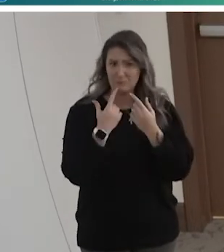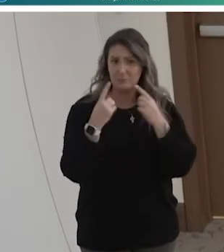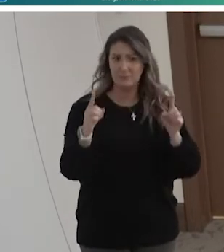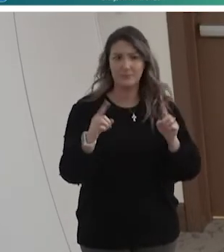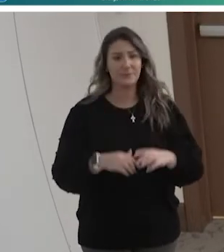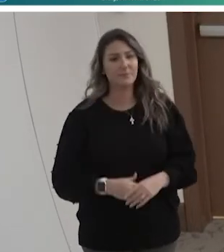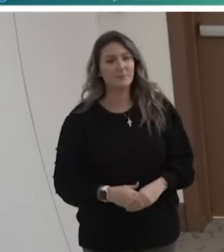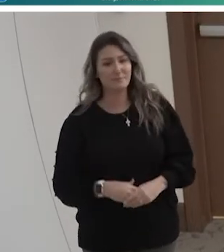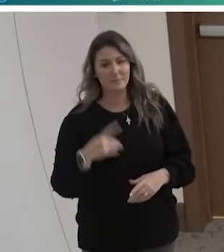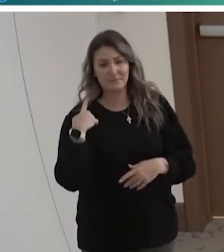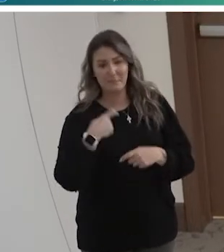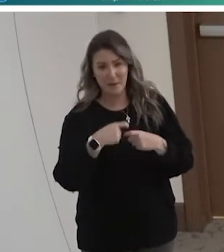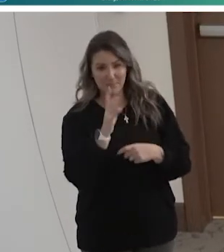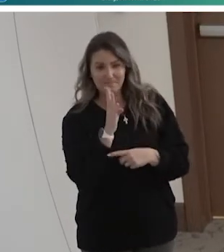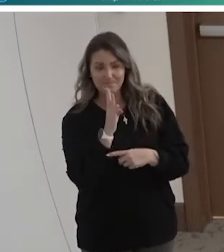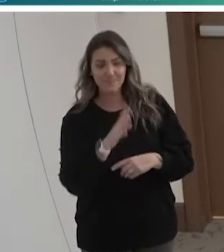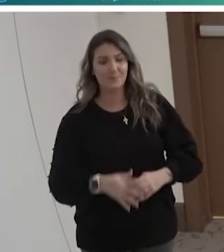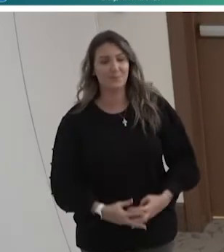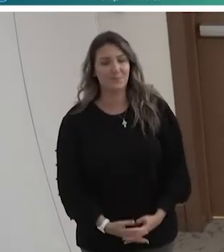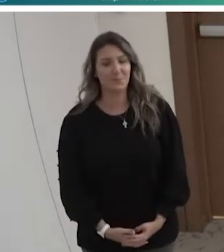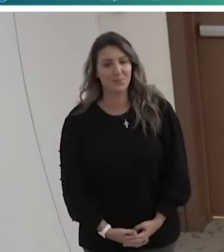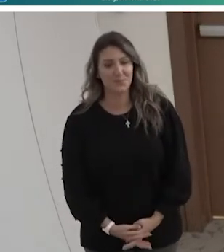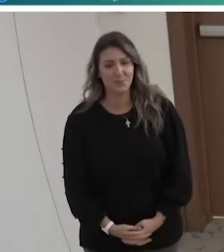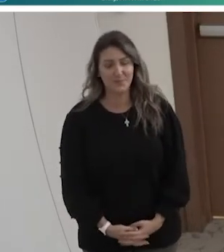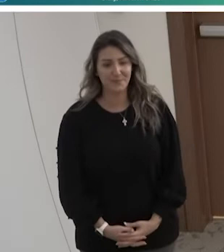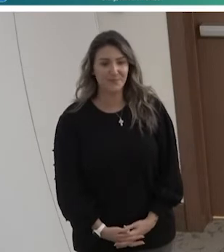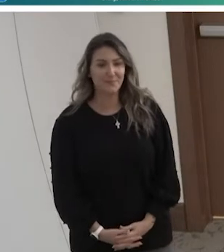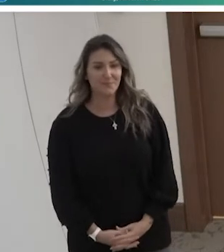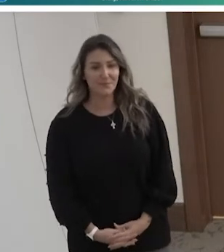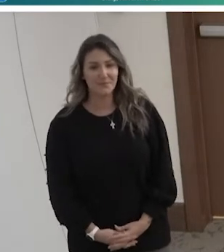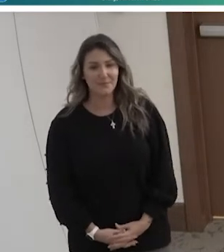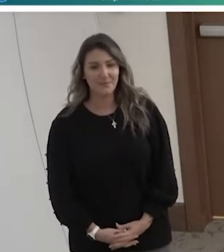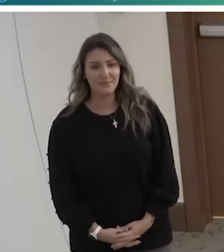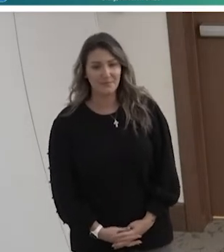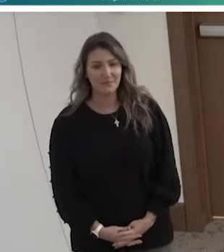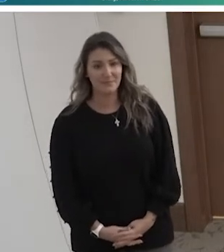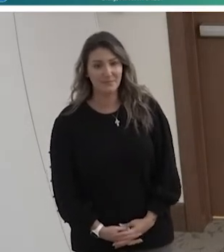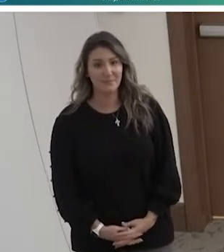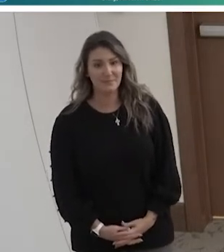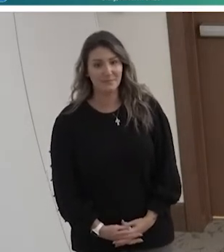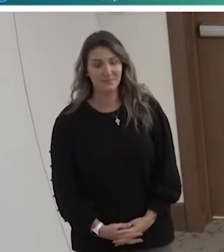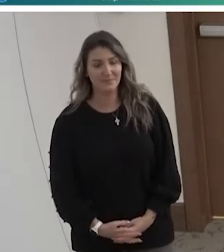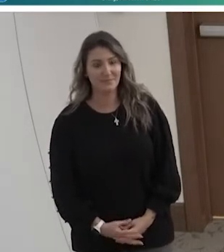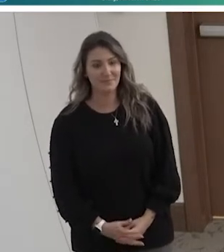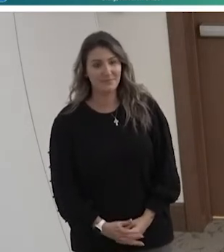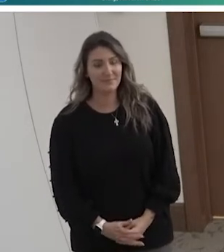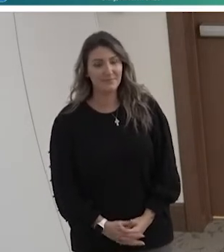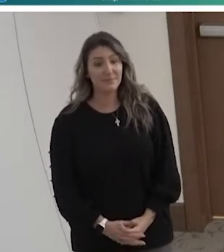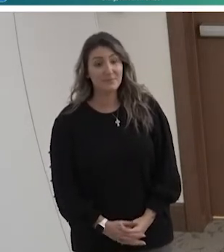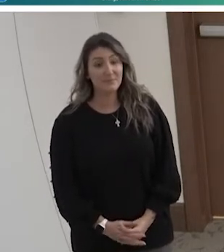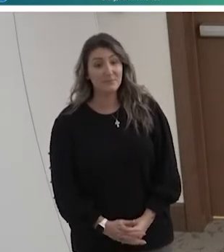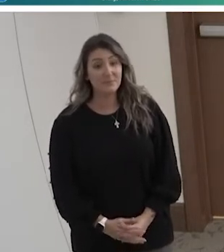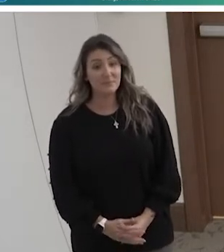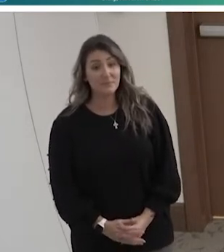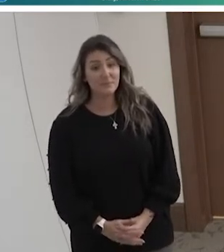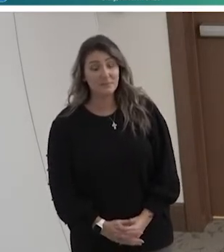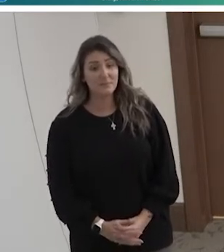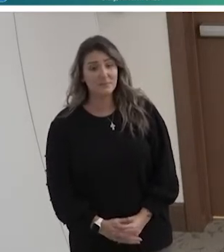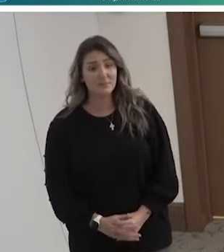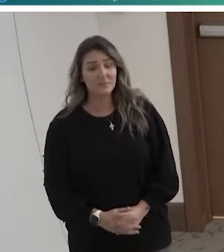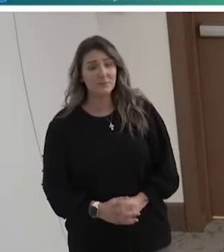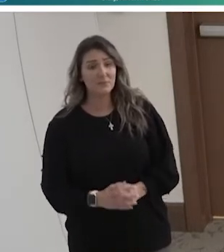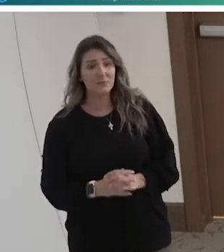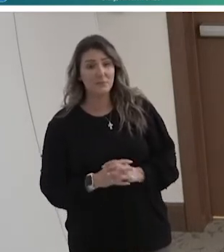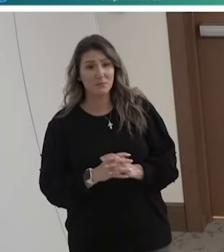pregunta que muy frecuente recibimos es que si la vacuna es efectiva en los niños, ¿funciona? So when we looked